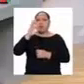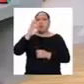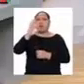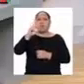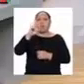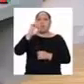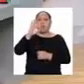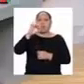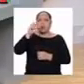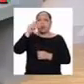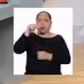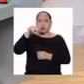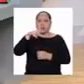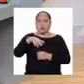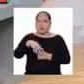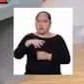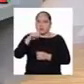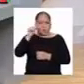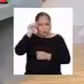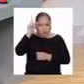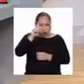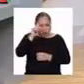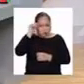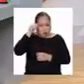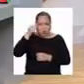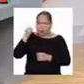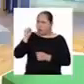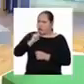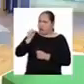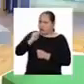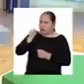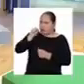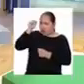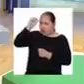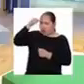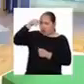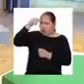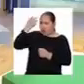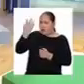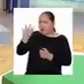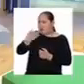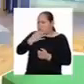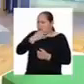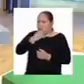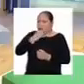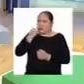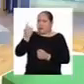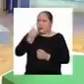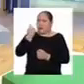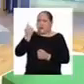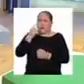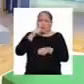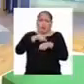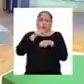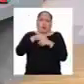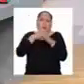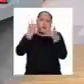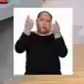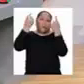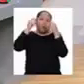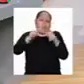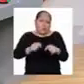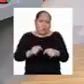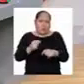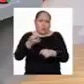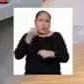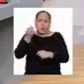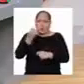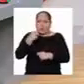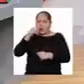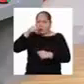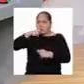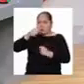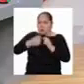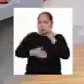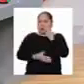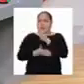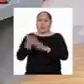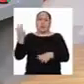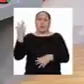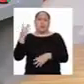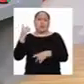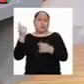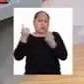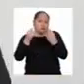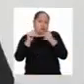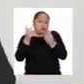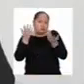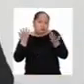Sí lo recuerdo. Por supuesto que lo recuerdo. Solo que es momento de hacer una pausa porque debemos irnos a un